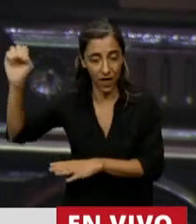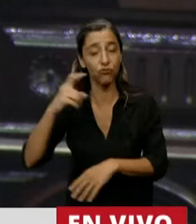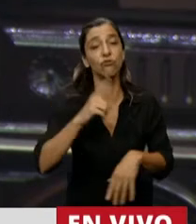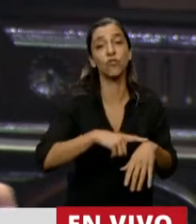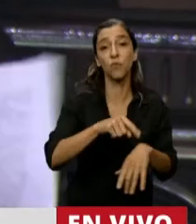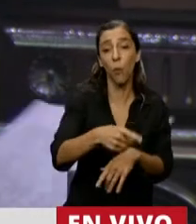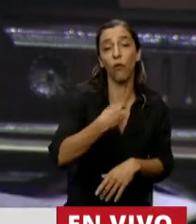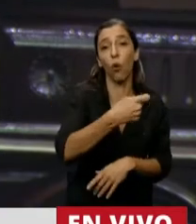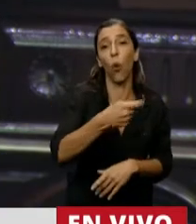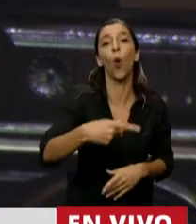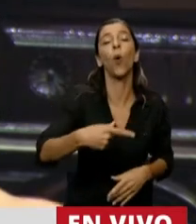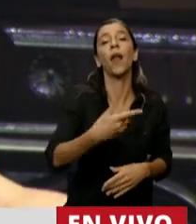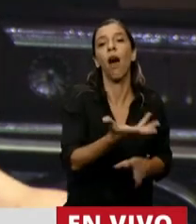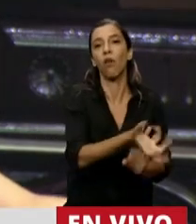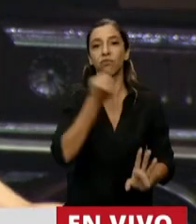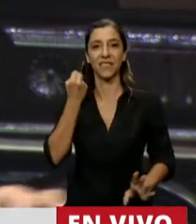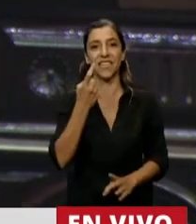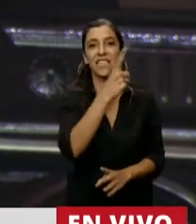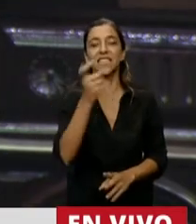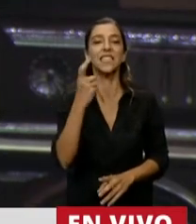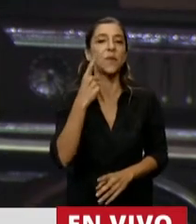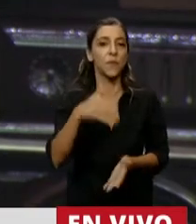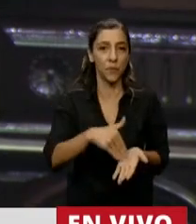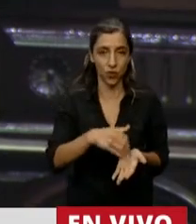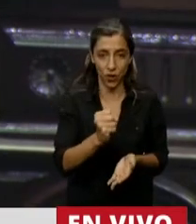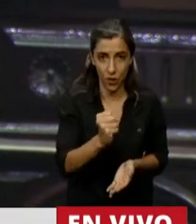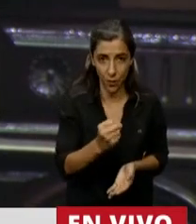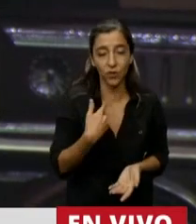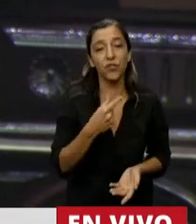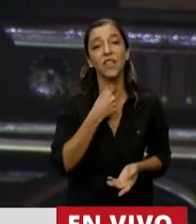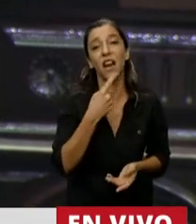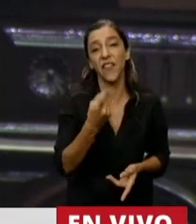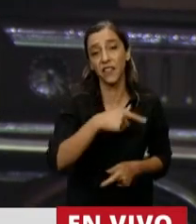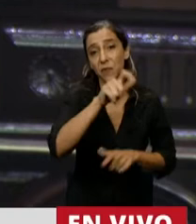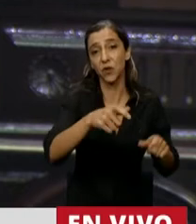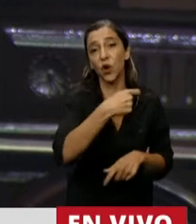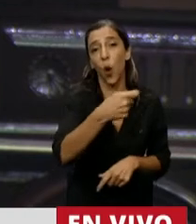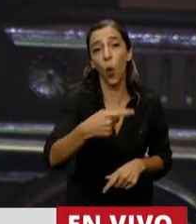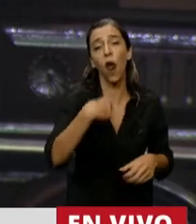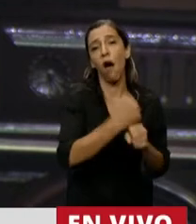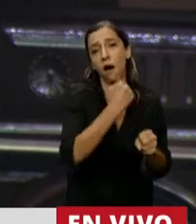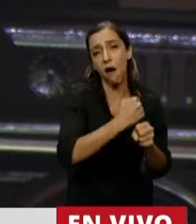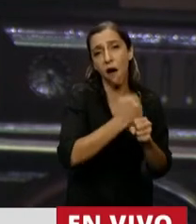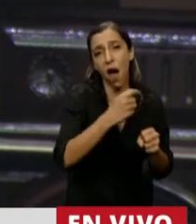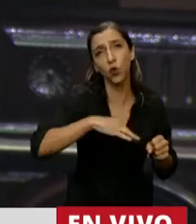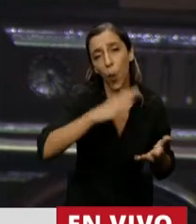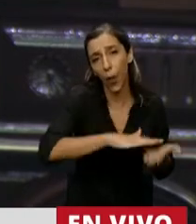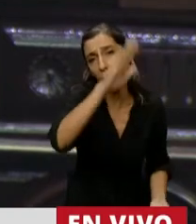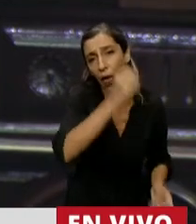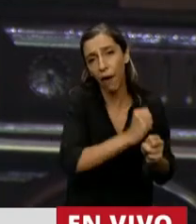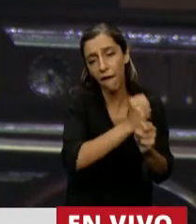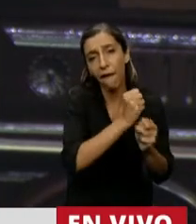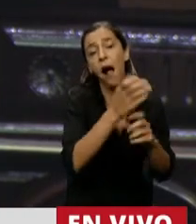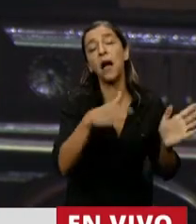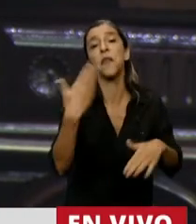jubilados 100.000 millones de pesos. Es decir, si sos jubilado, tu laburo de toda la vida de repente quedó atado a la voluntad del